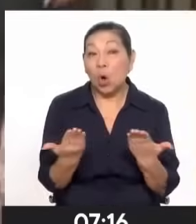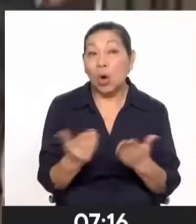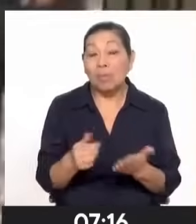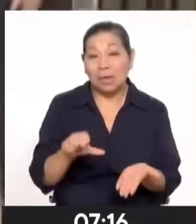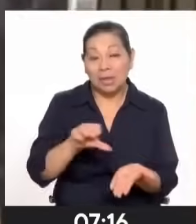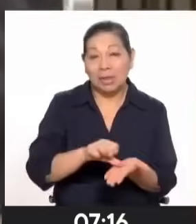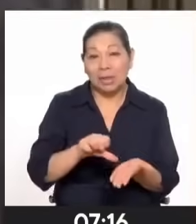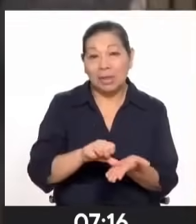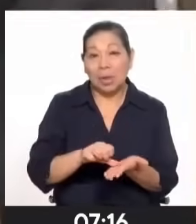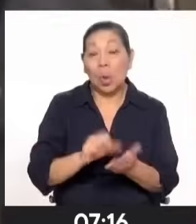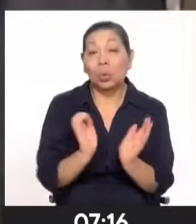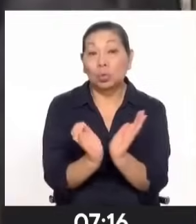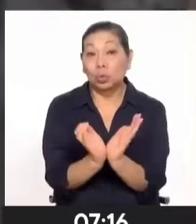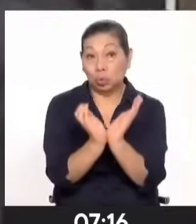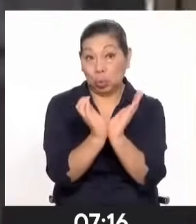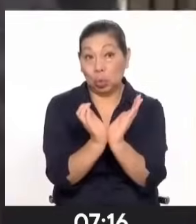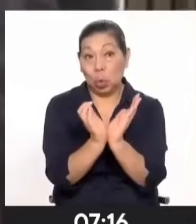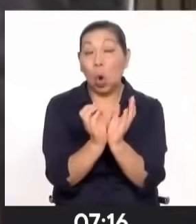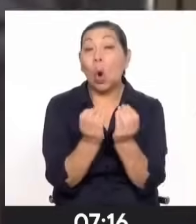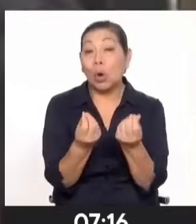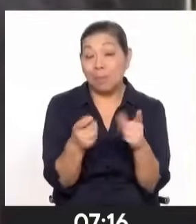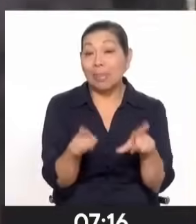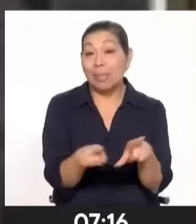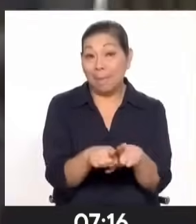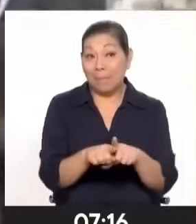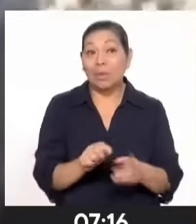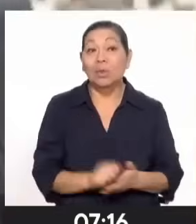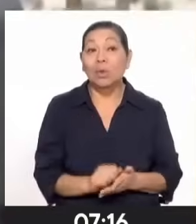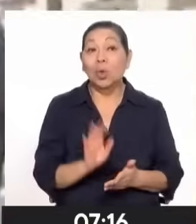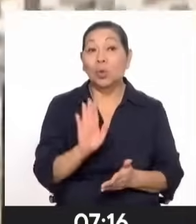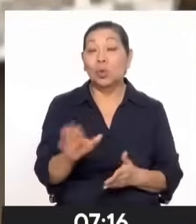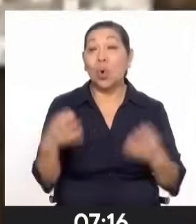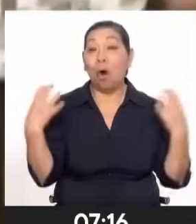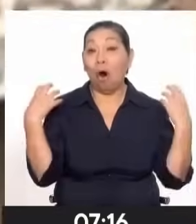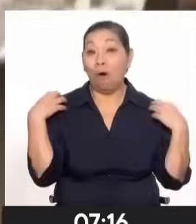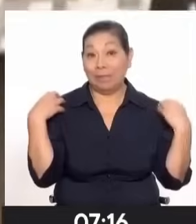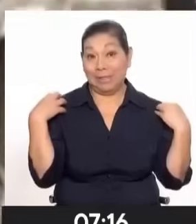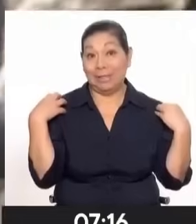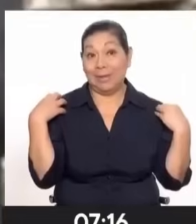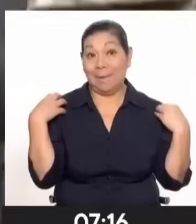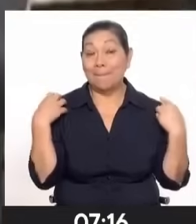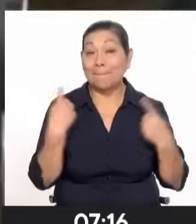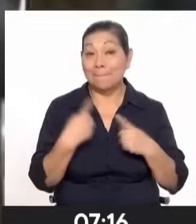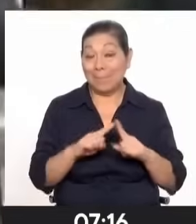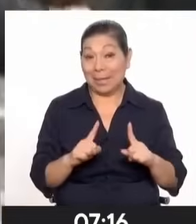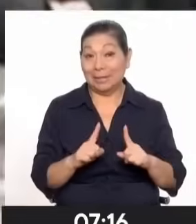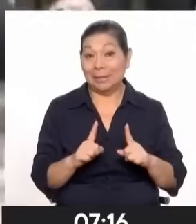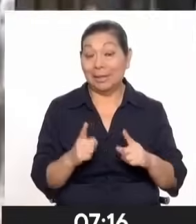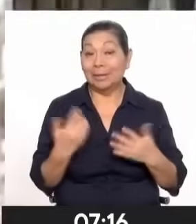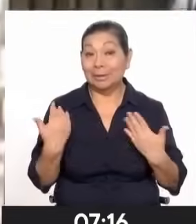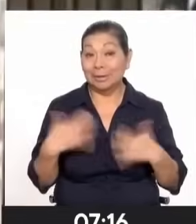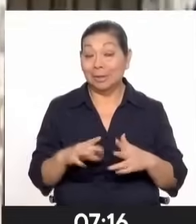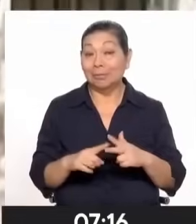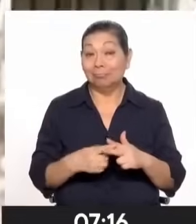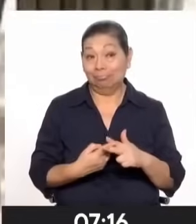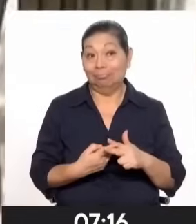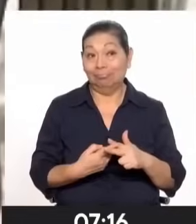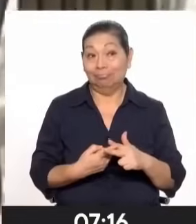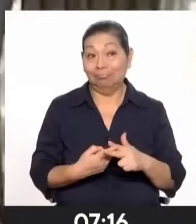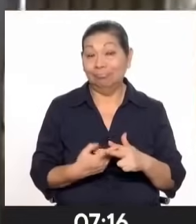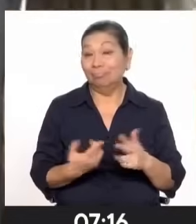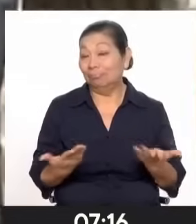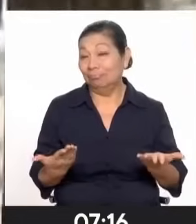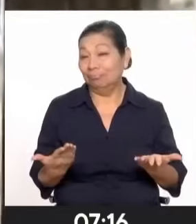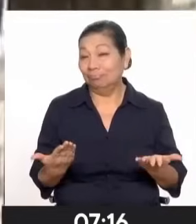ubicado en el distrito de Surco como también su oficina. Una intervención que ha iniciado